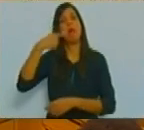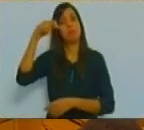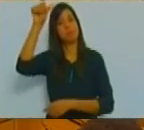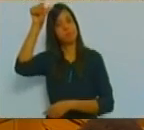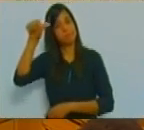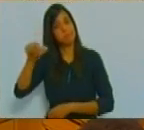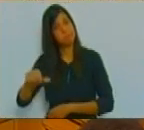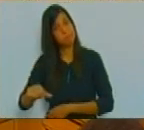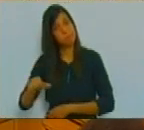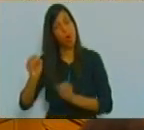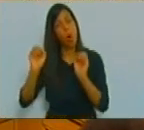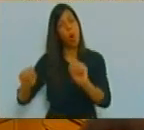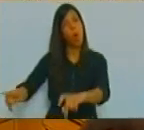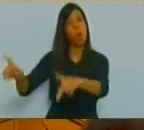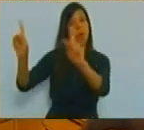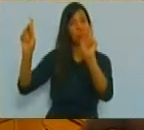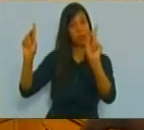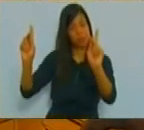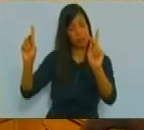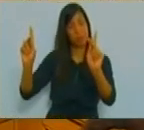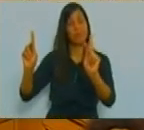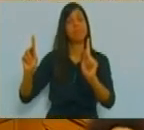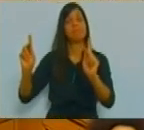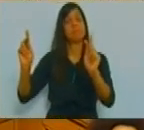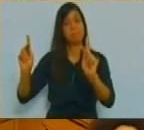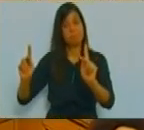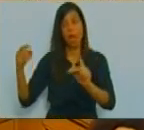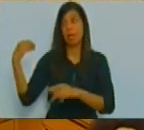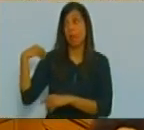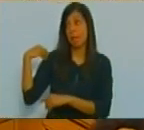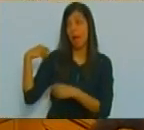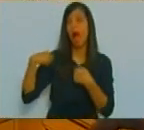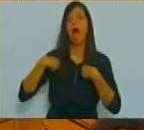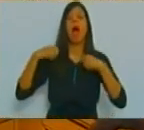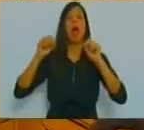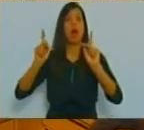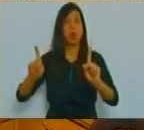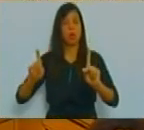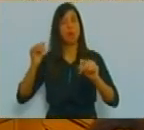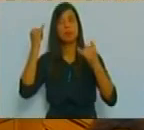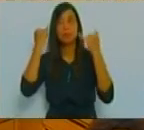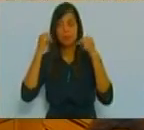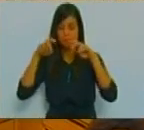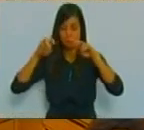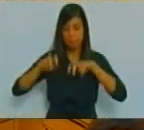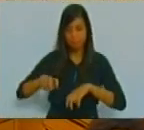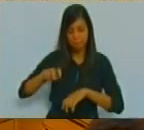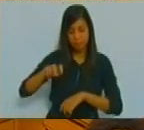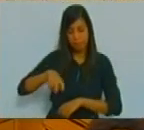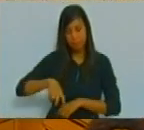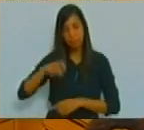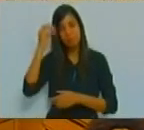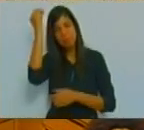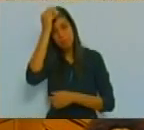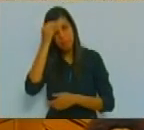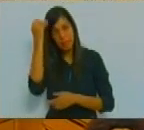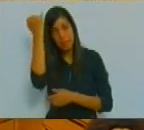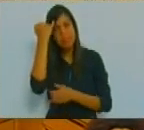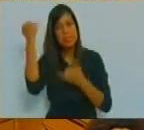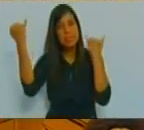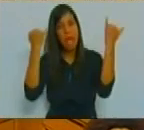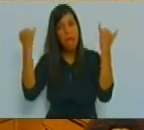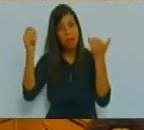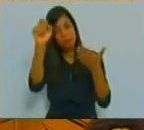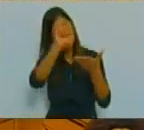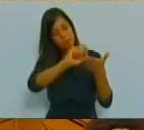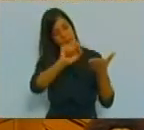constituyente a toda la asamblea nacional constituyente anoté algunas ideas que no quería que se me quedarán por fuera